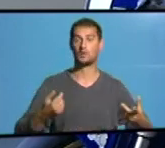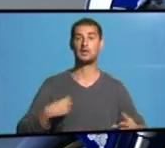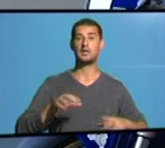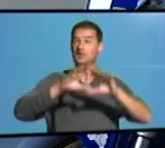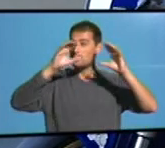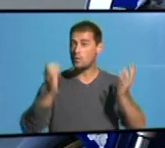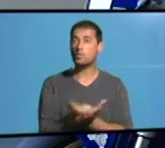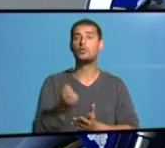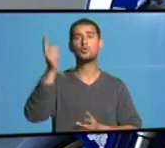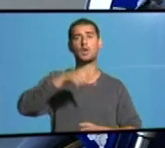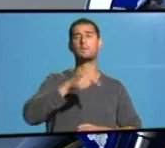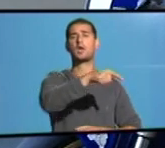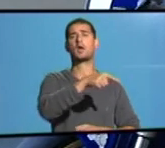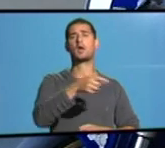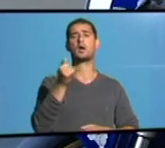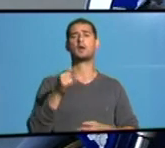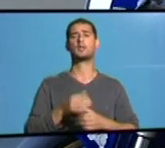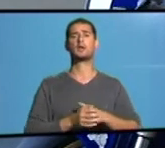mundial, pues, llegou a estar